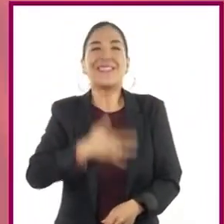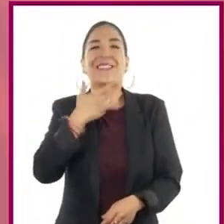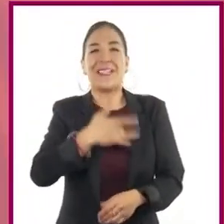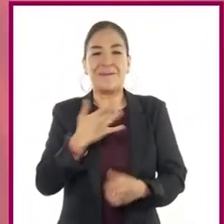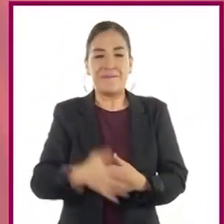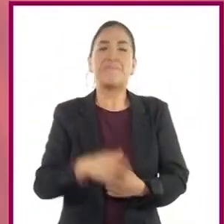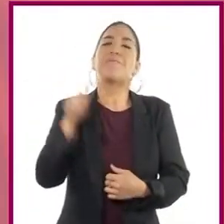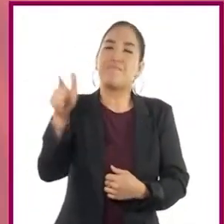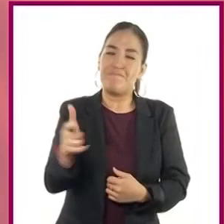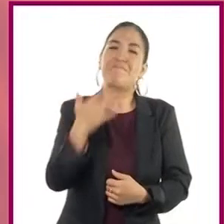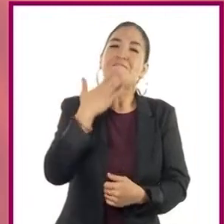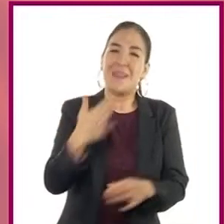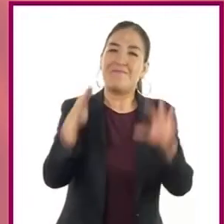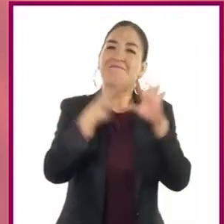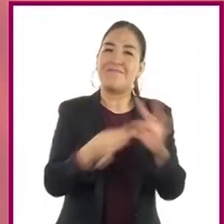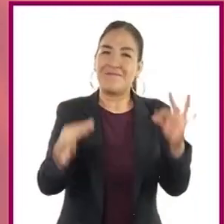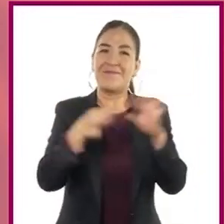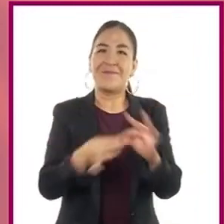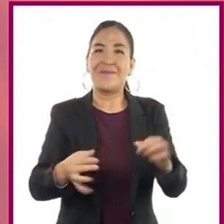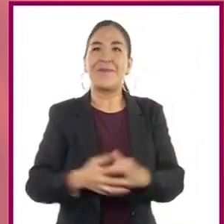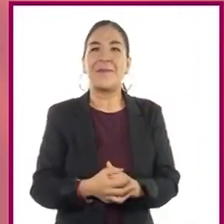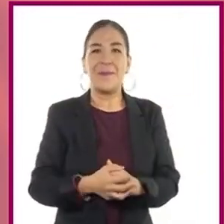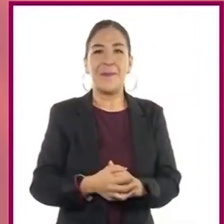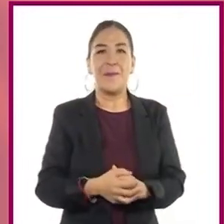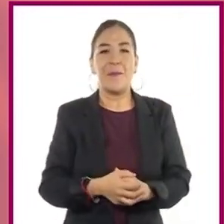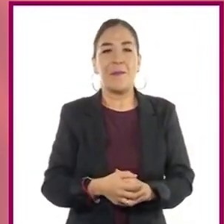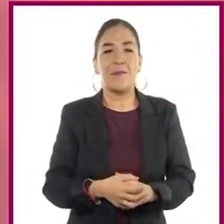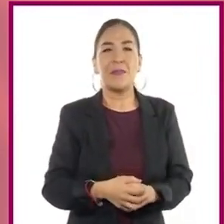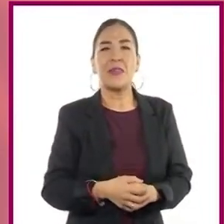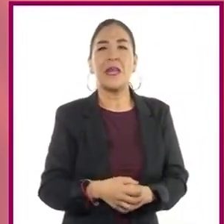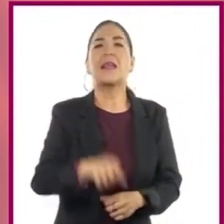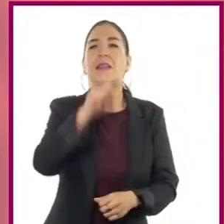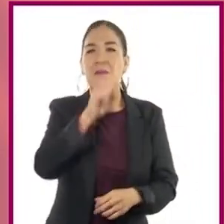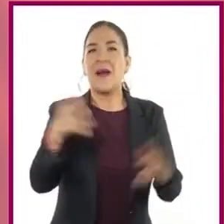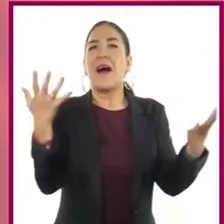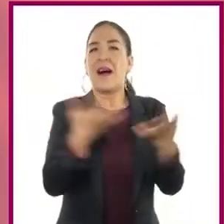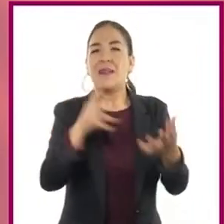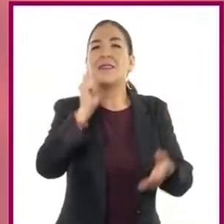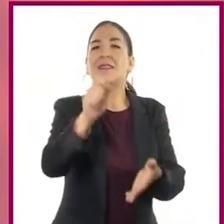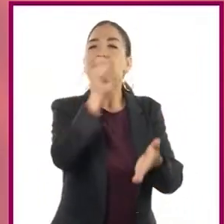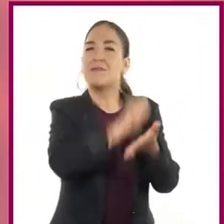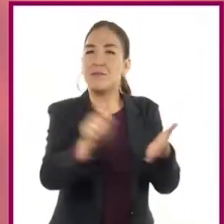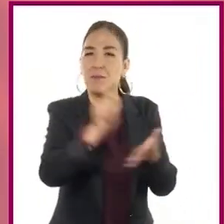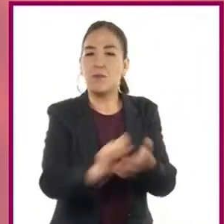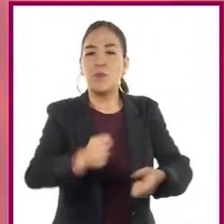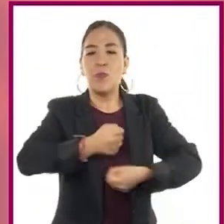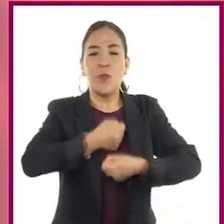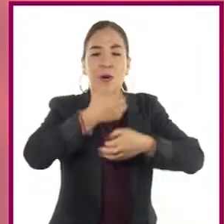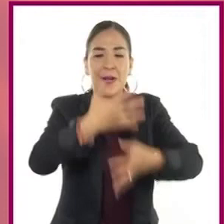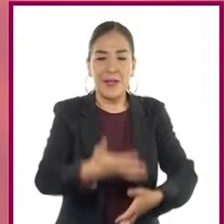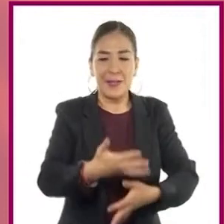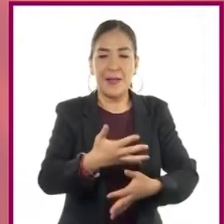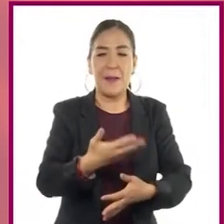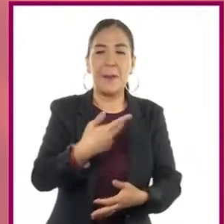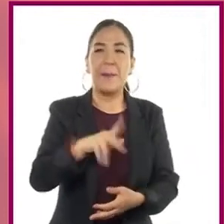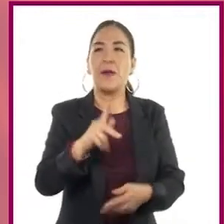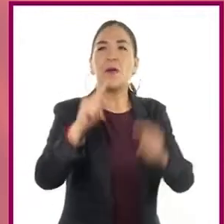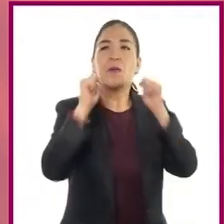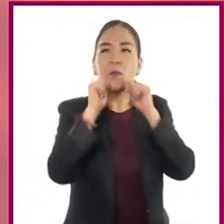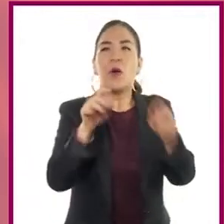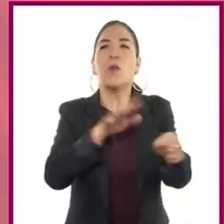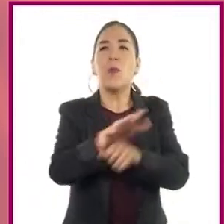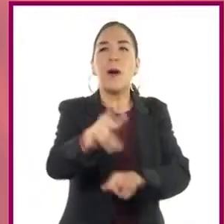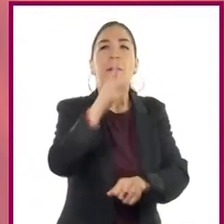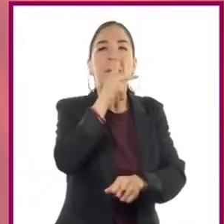haces muy bien. Los poetas también lo hacen. Escriben lo que sienten, pero sin importarle las palabras